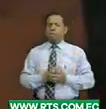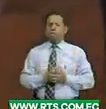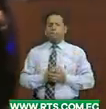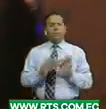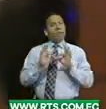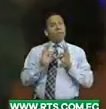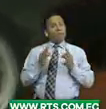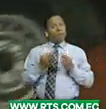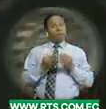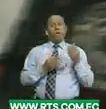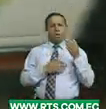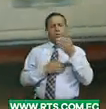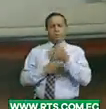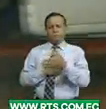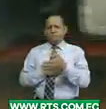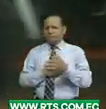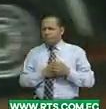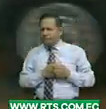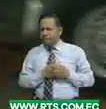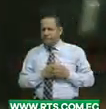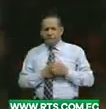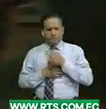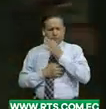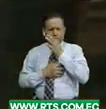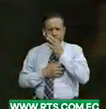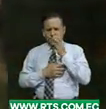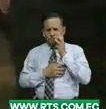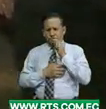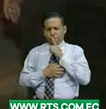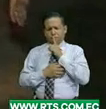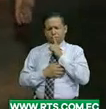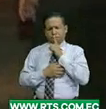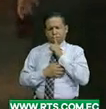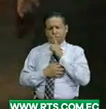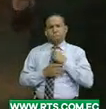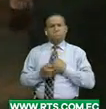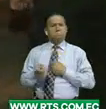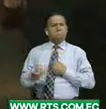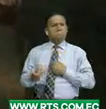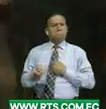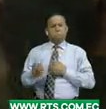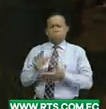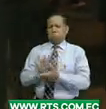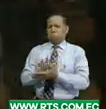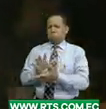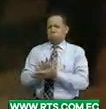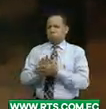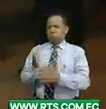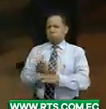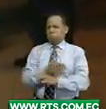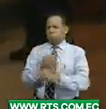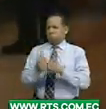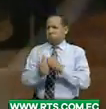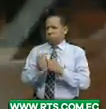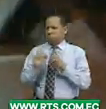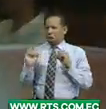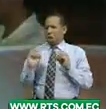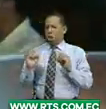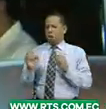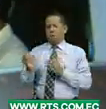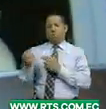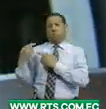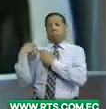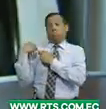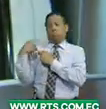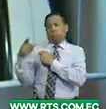hicieron presentes. Prefirieron no hablar. Dice que el hombre no tiene enemigos. De allí que piden investigar.